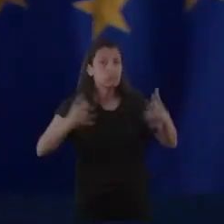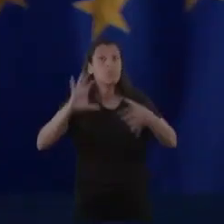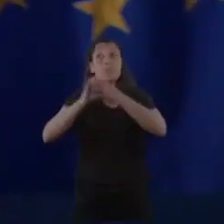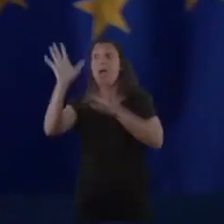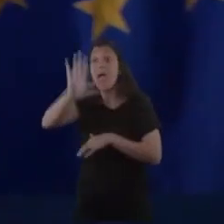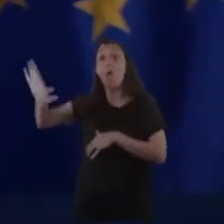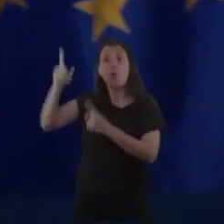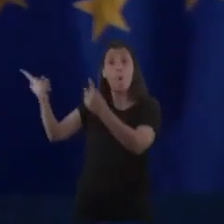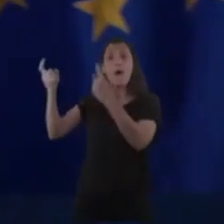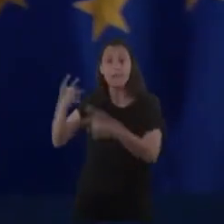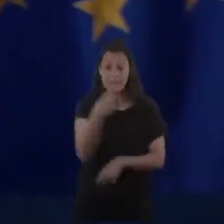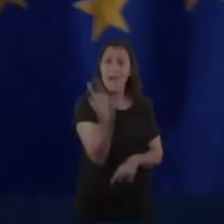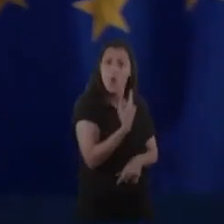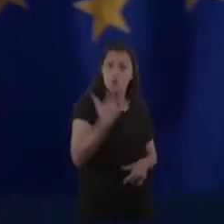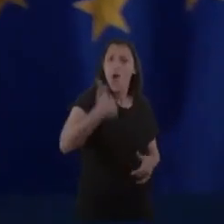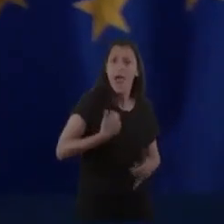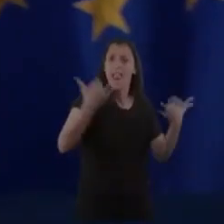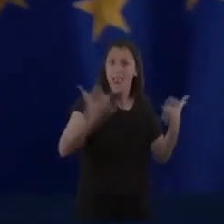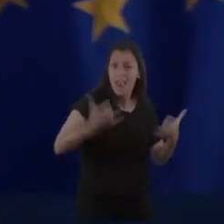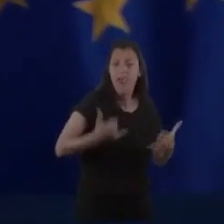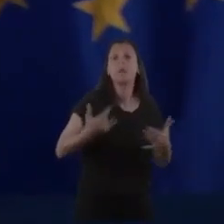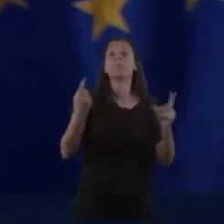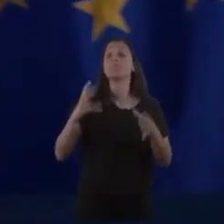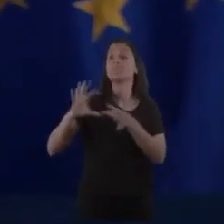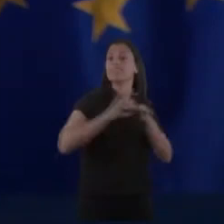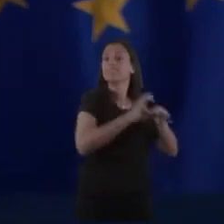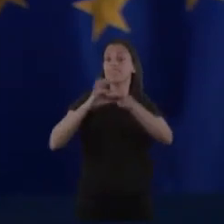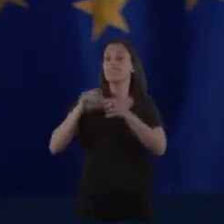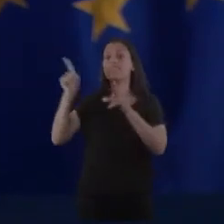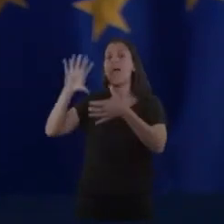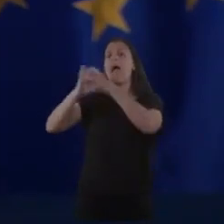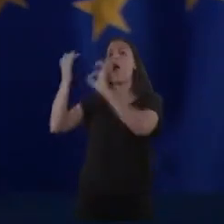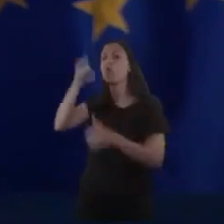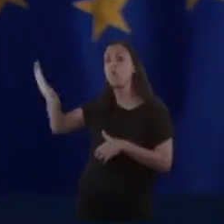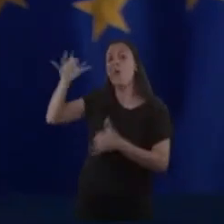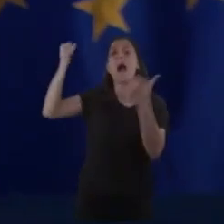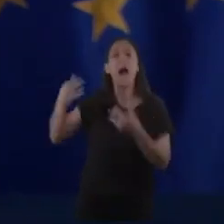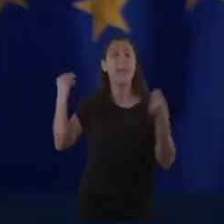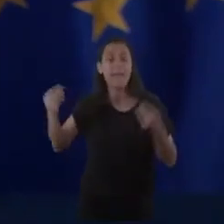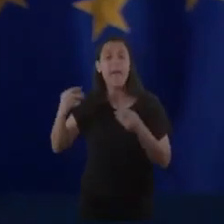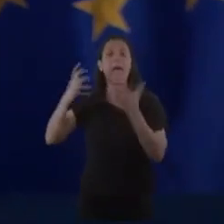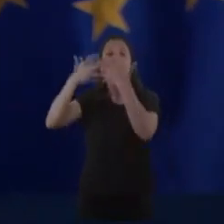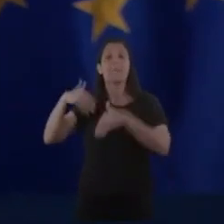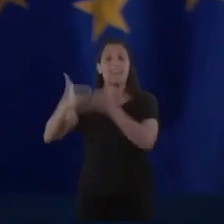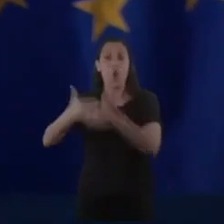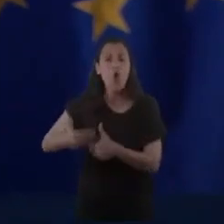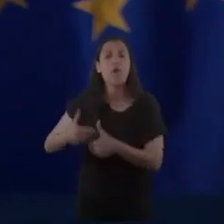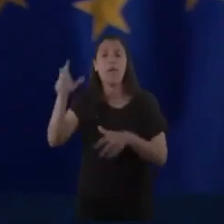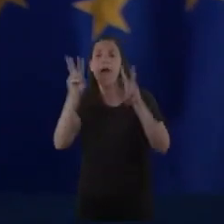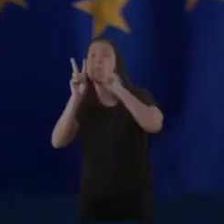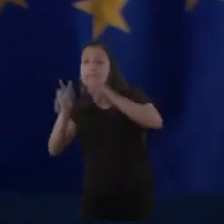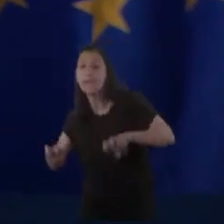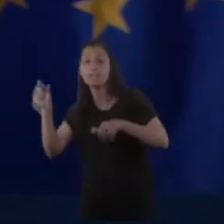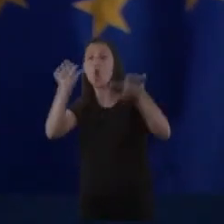está necesitando. Necesitamos de Europa la tecnología, la investigación, la ciencia